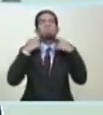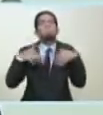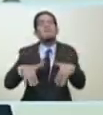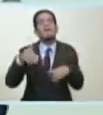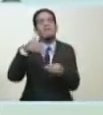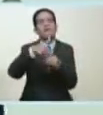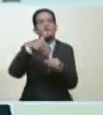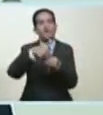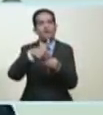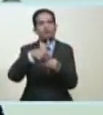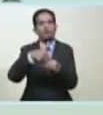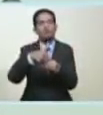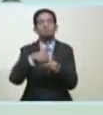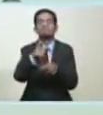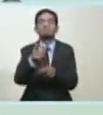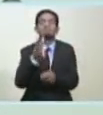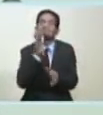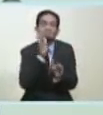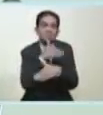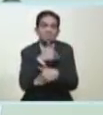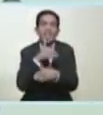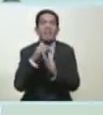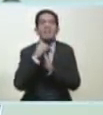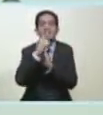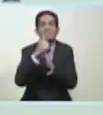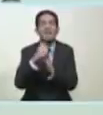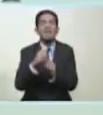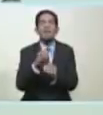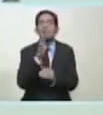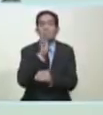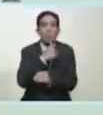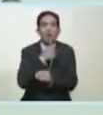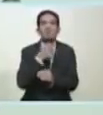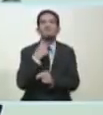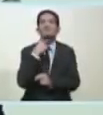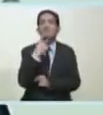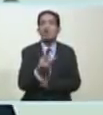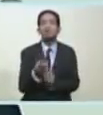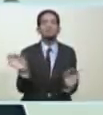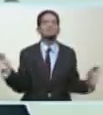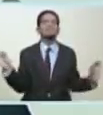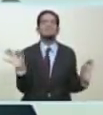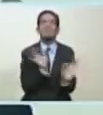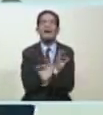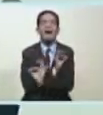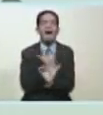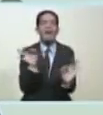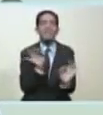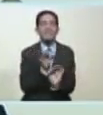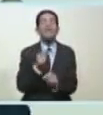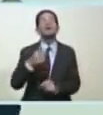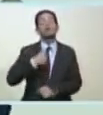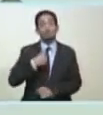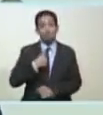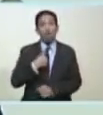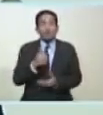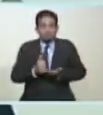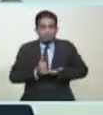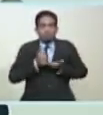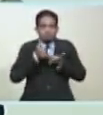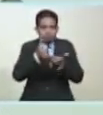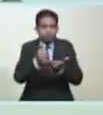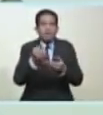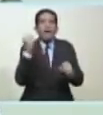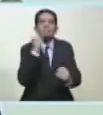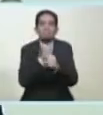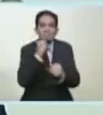se quedaron sin líder, se quedaron sin voz, se quedaron sin nadie. Yo a ustedes les tiendo mis manos para el trabajo,